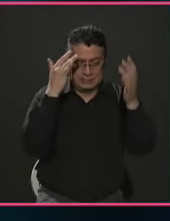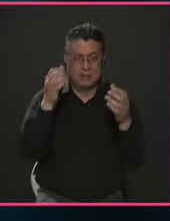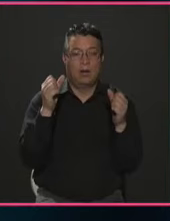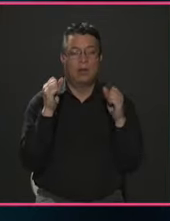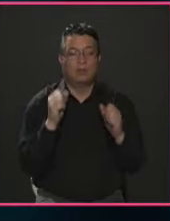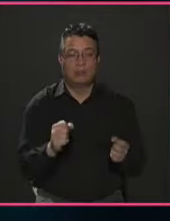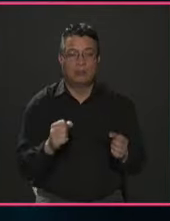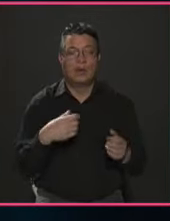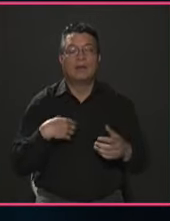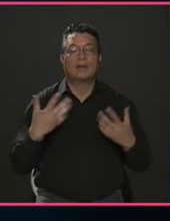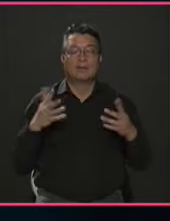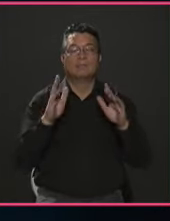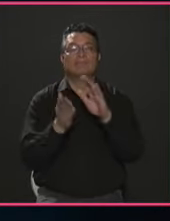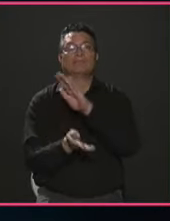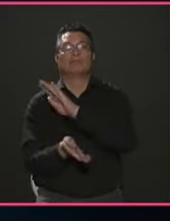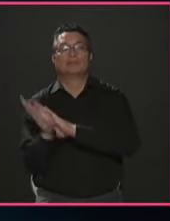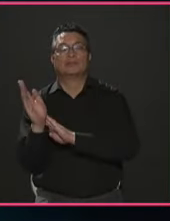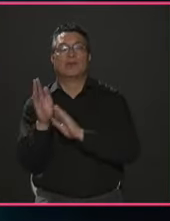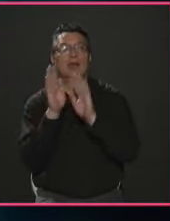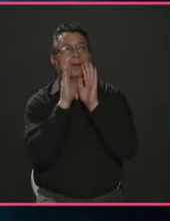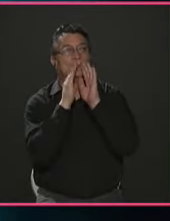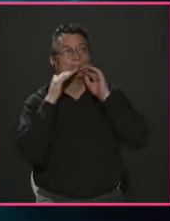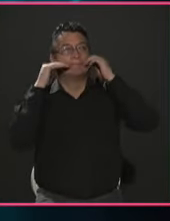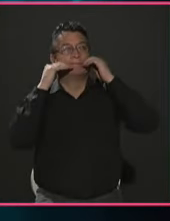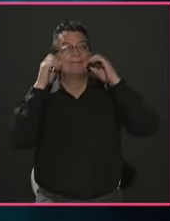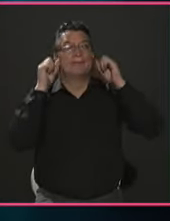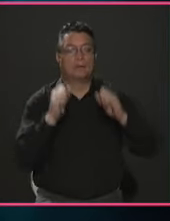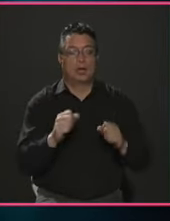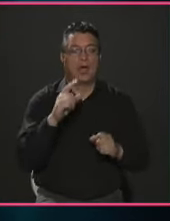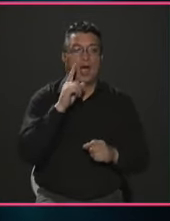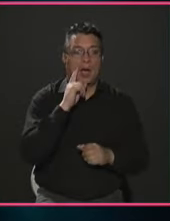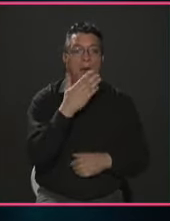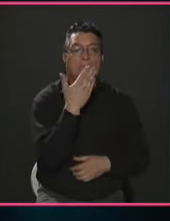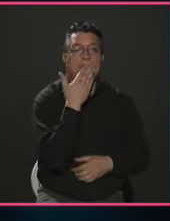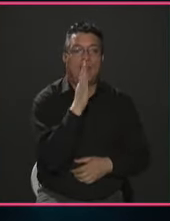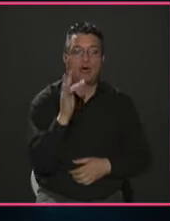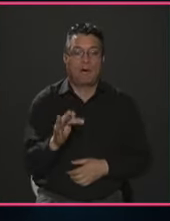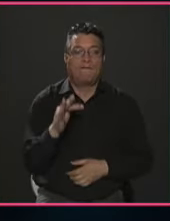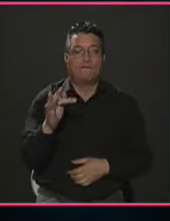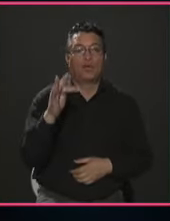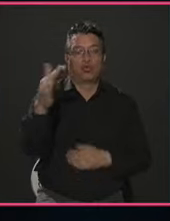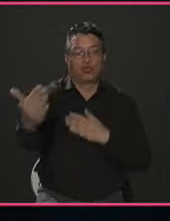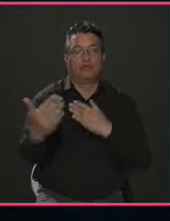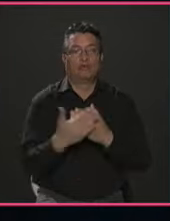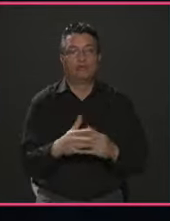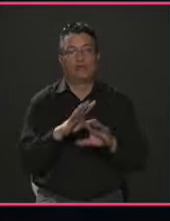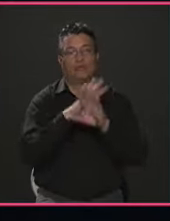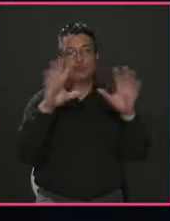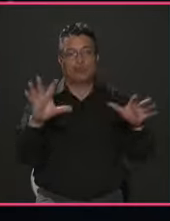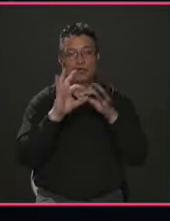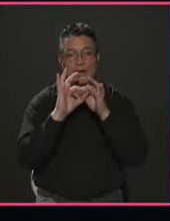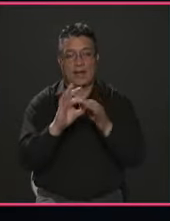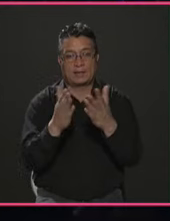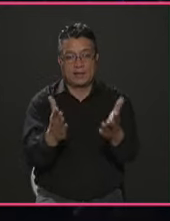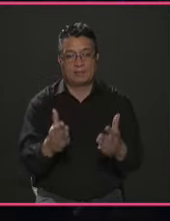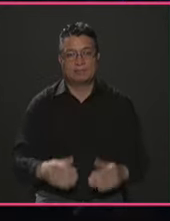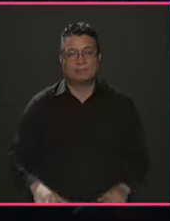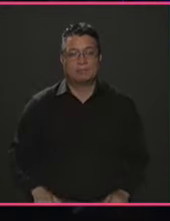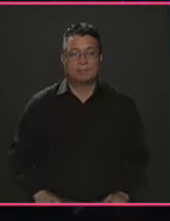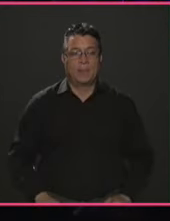podamos salir con una sonrisa en que podemos enfrentar si mejor el futuro que nos viene muchas gracias